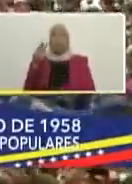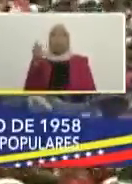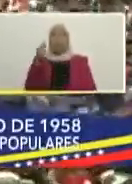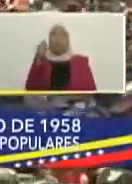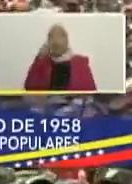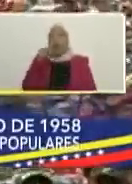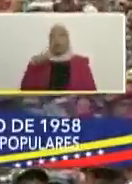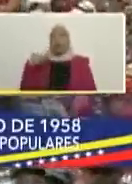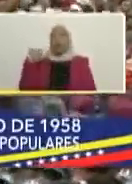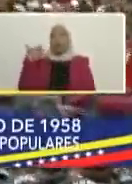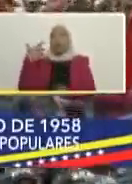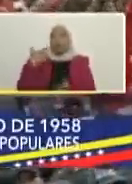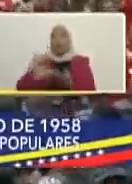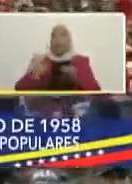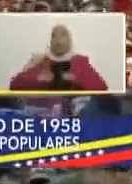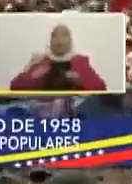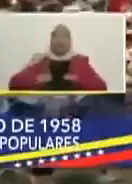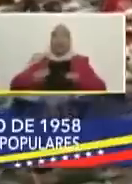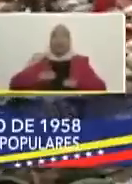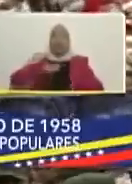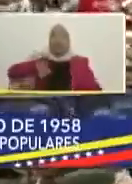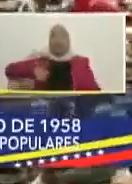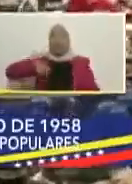honor y la vida de nuestro pueblo.